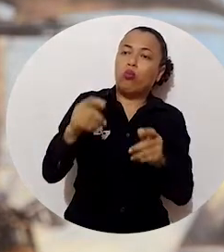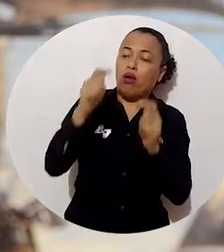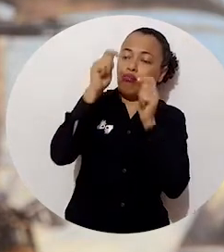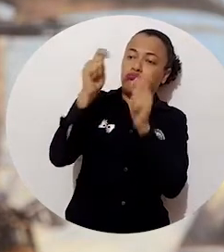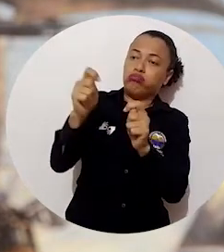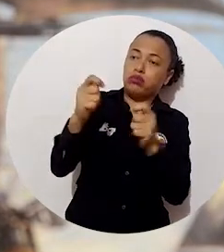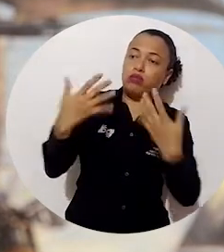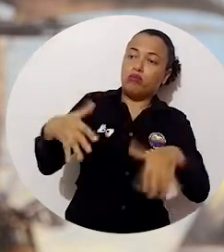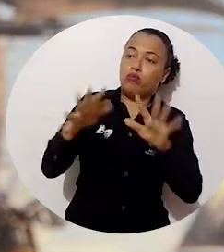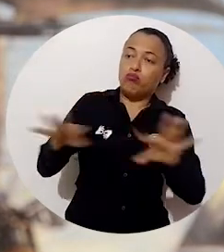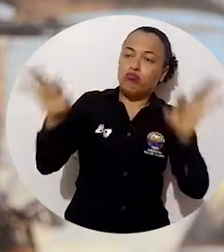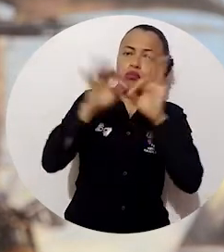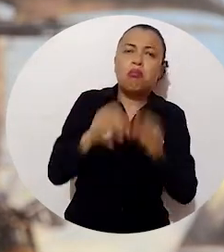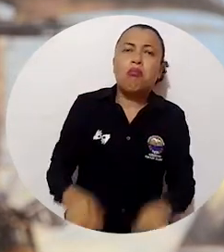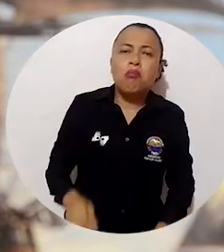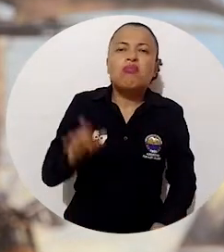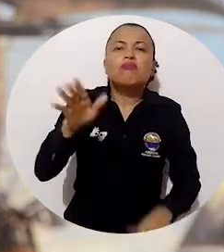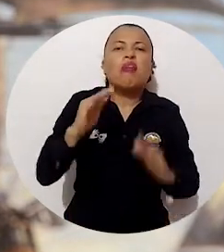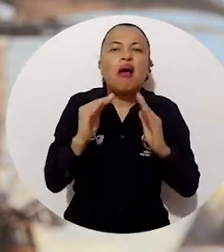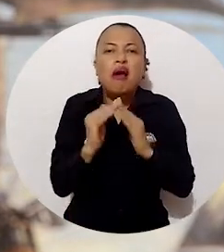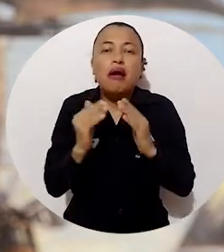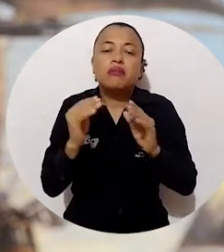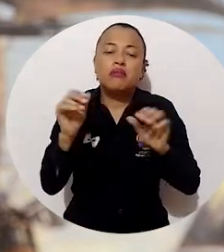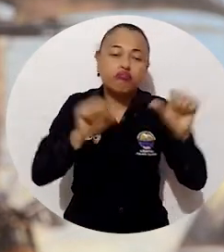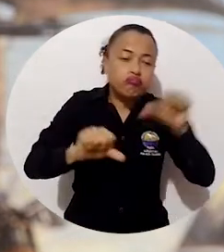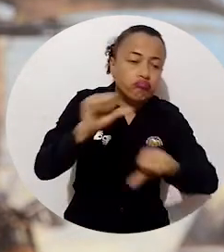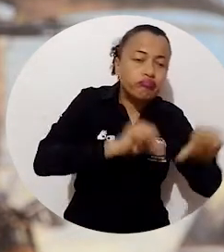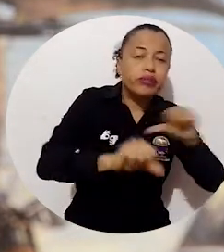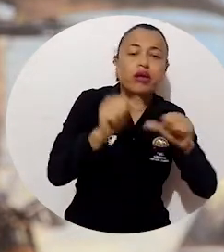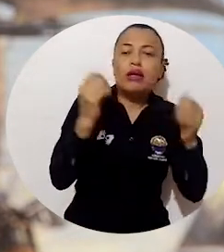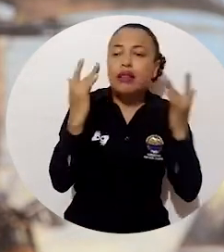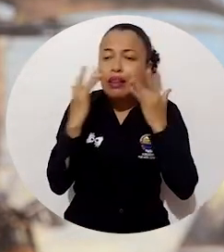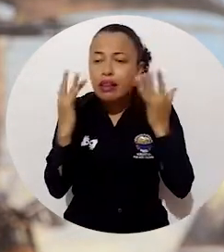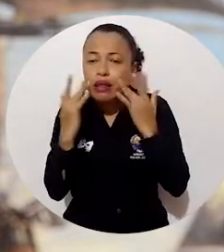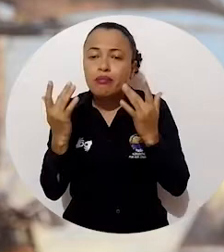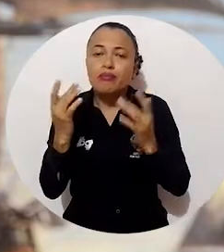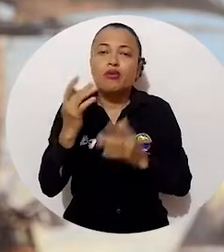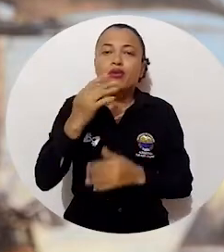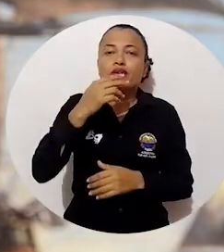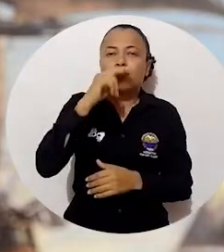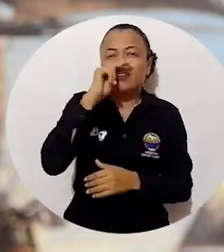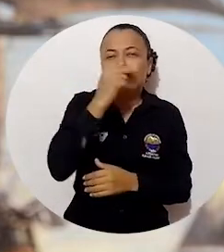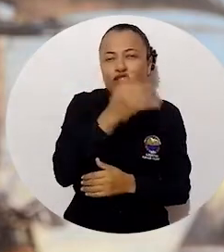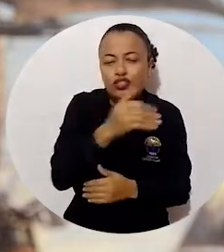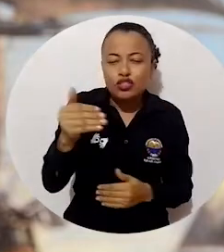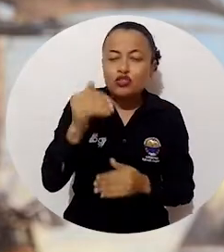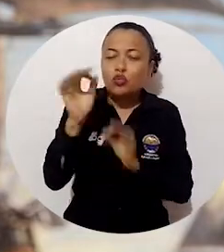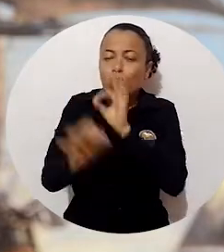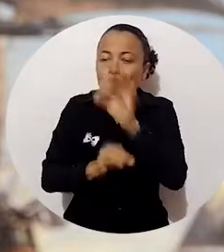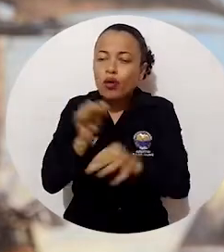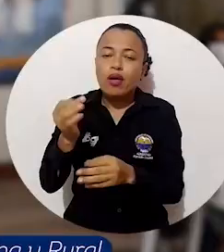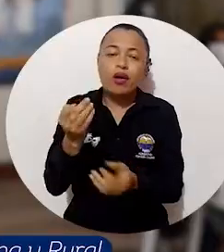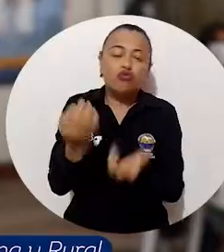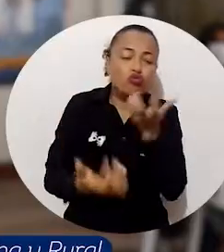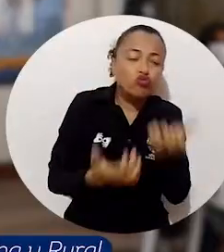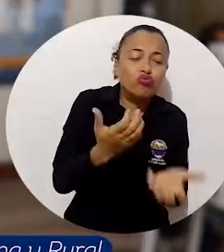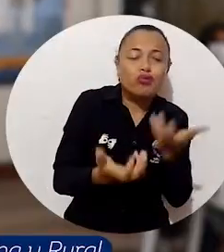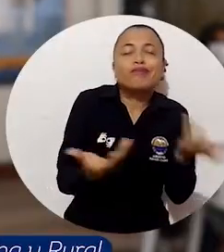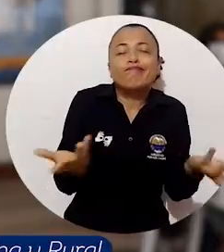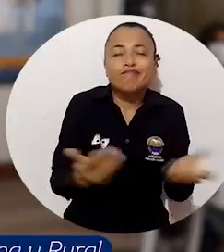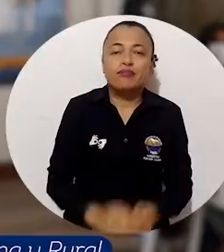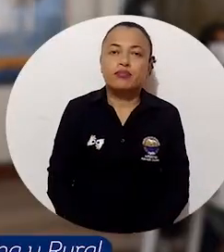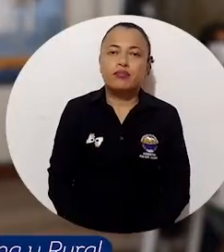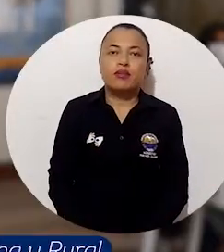porque son labores de hogar, son labores de además de mantener la casa, de criar a los hijos, de hacer la comida. Mucha